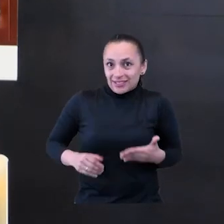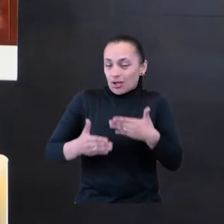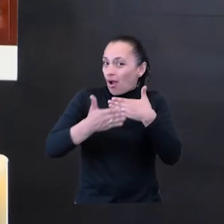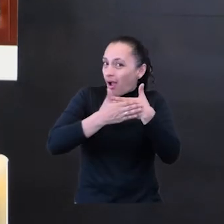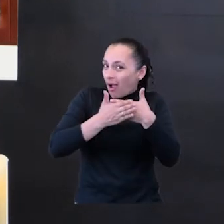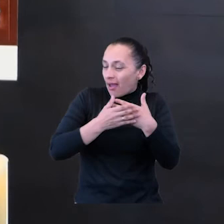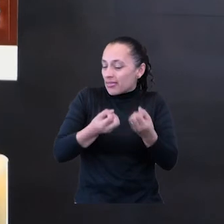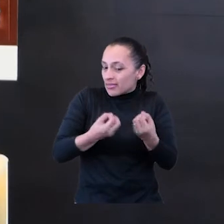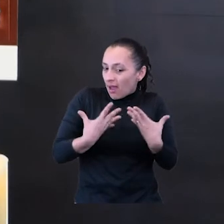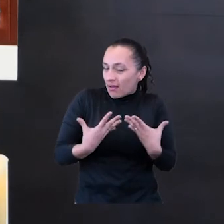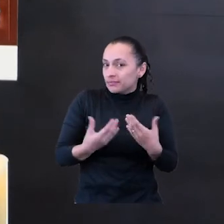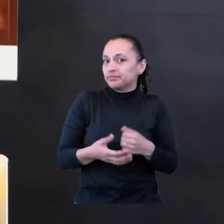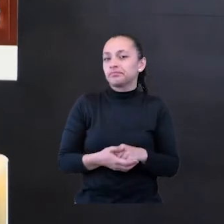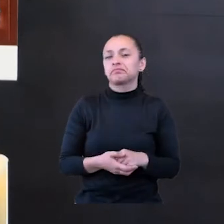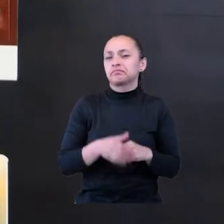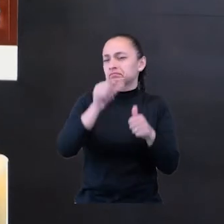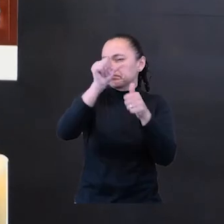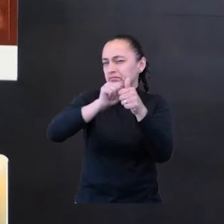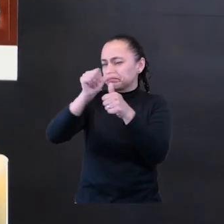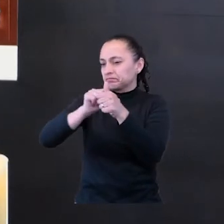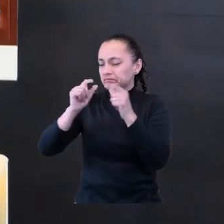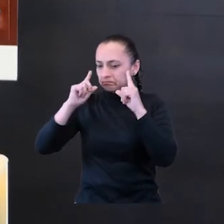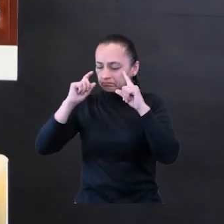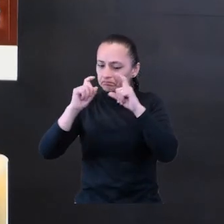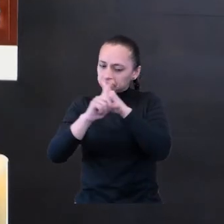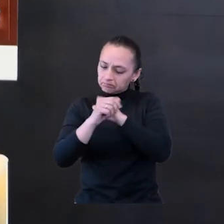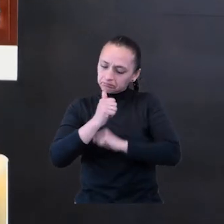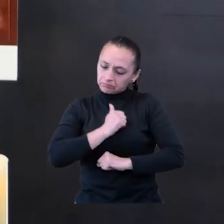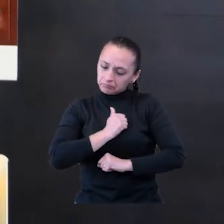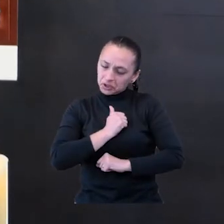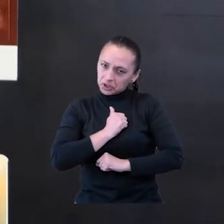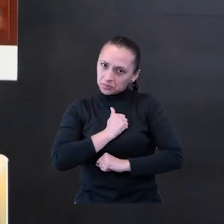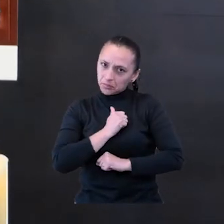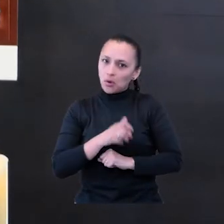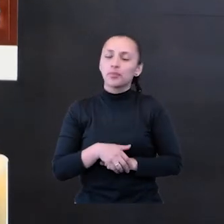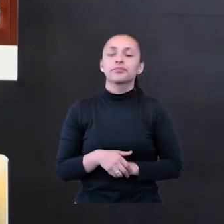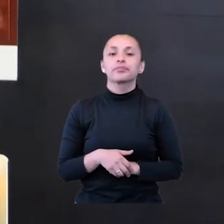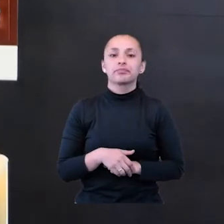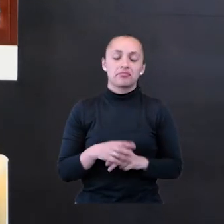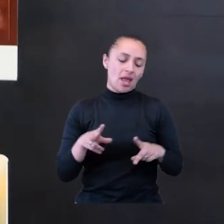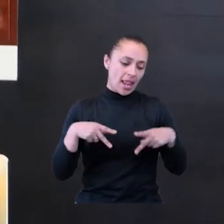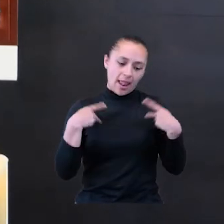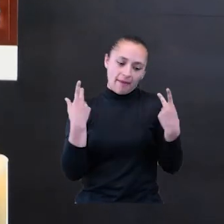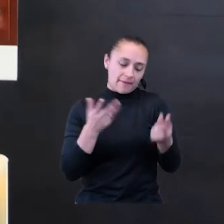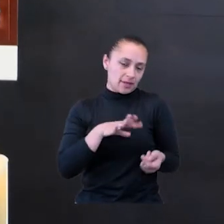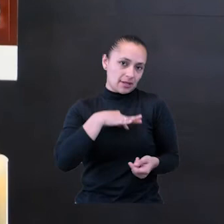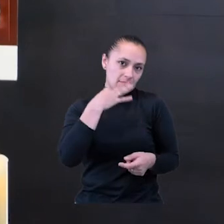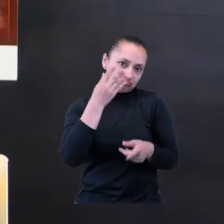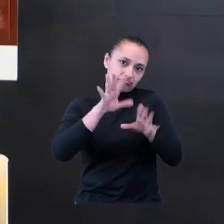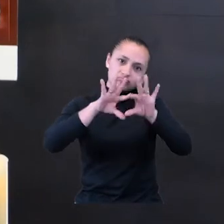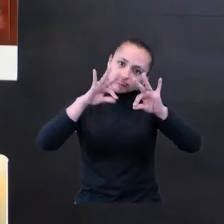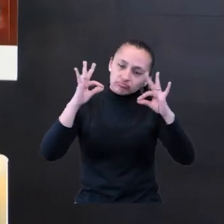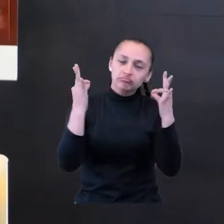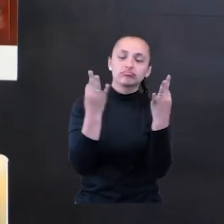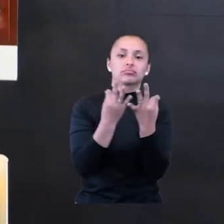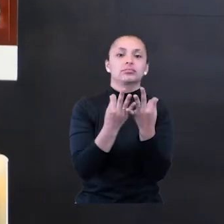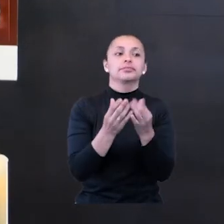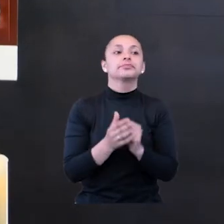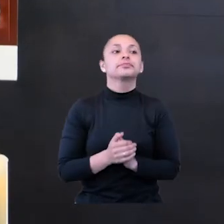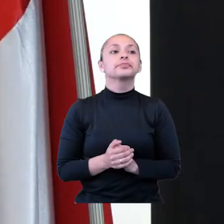llama a dar cada uno responde a esas preguntas para la reflexión para la vida espiritual en familia